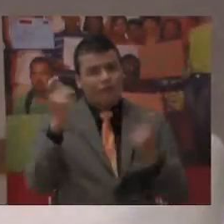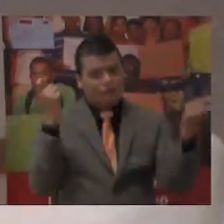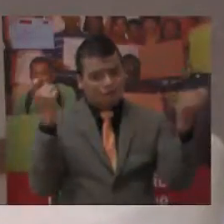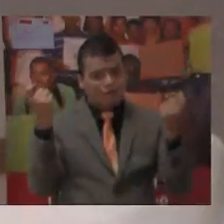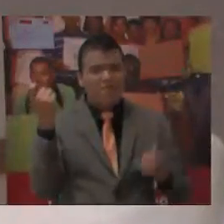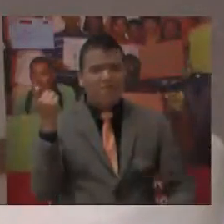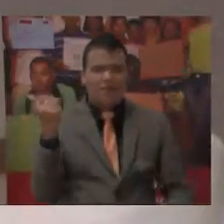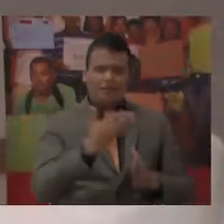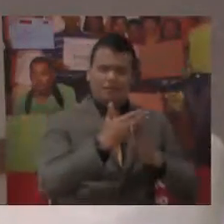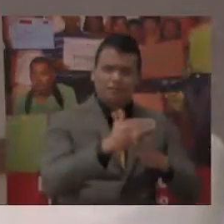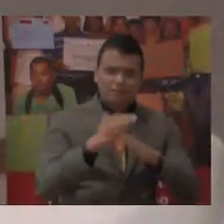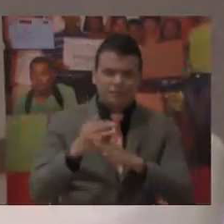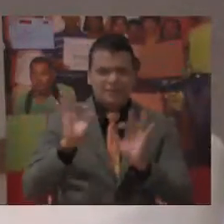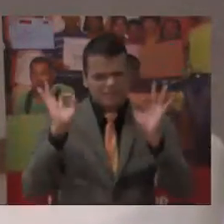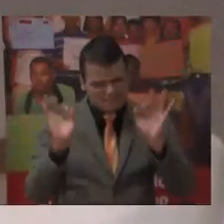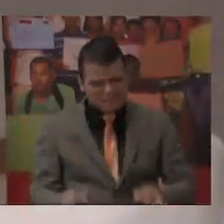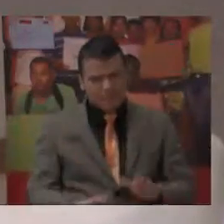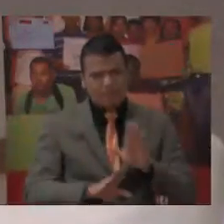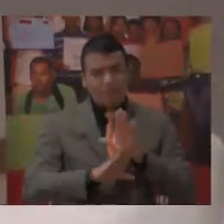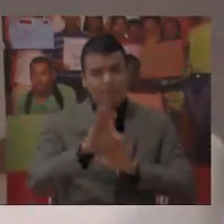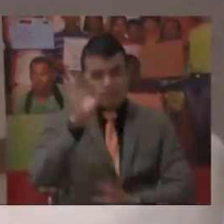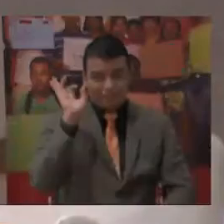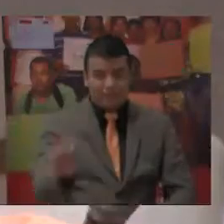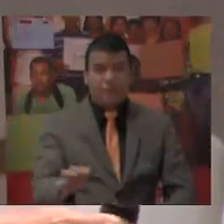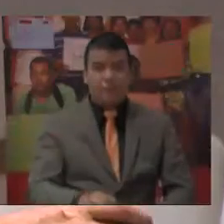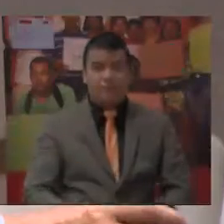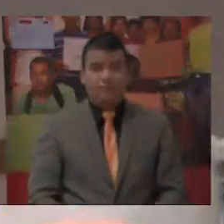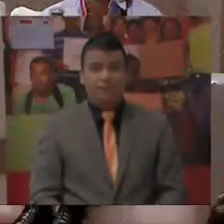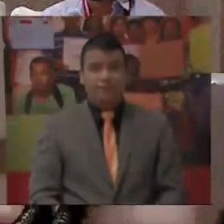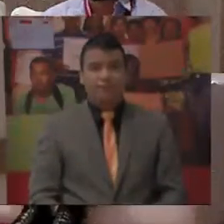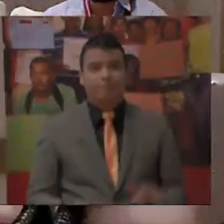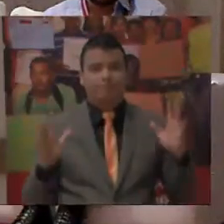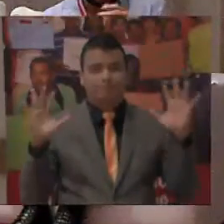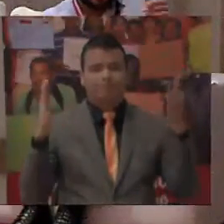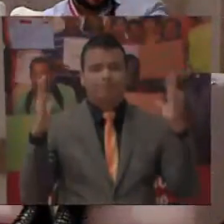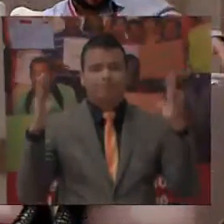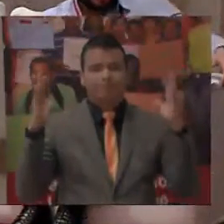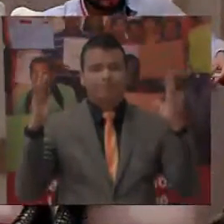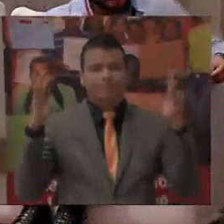el ingreso y verá que este país empieza a progresar.